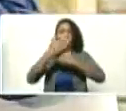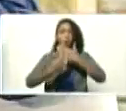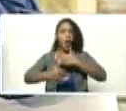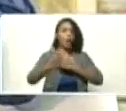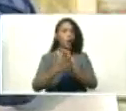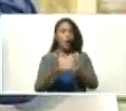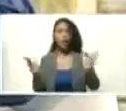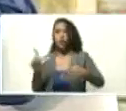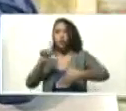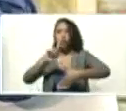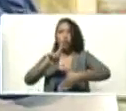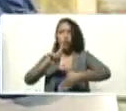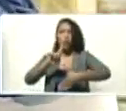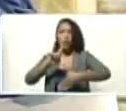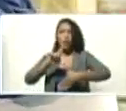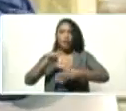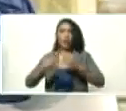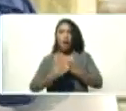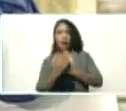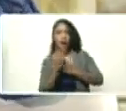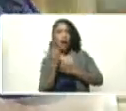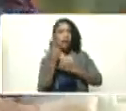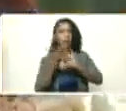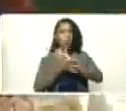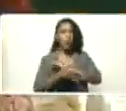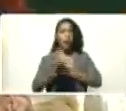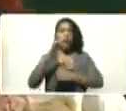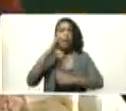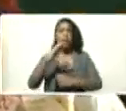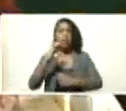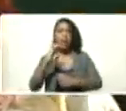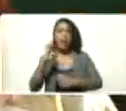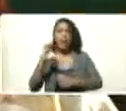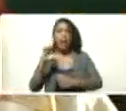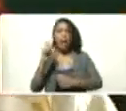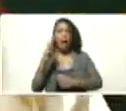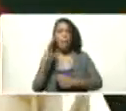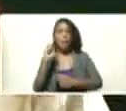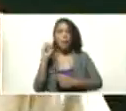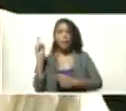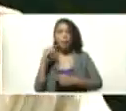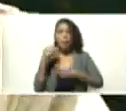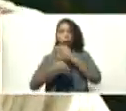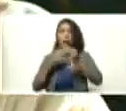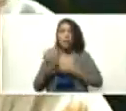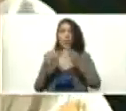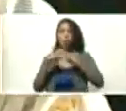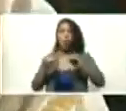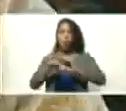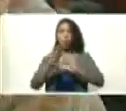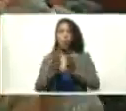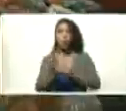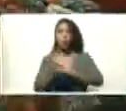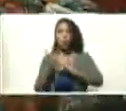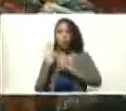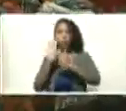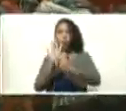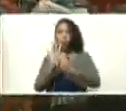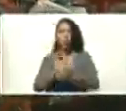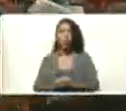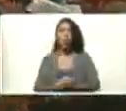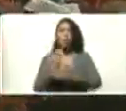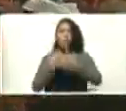de América Latina a través del ALBA, a través de la CELAC. Vamos a recorrer el continente, Ernesto Villegas Polhap. Vamos